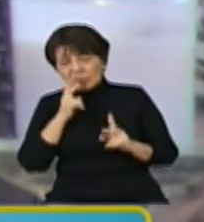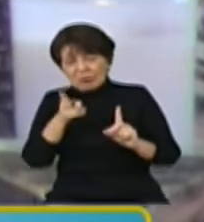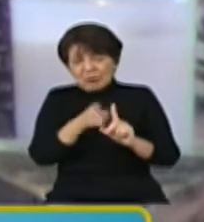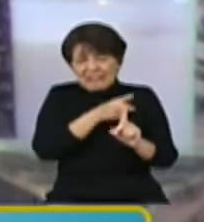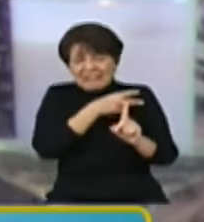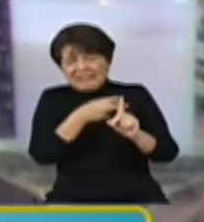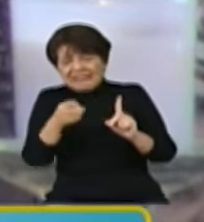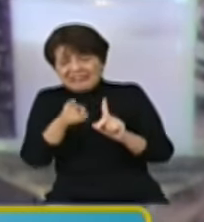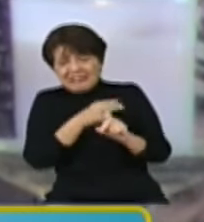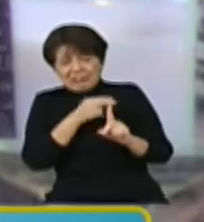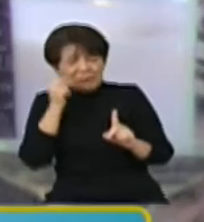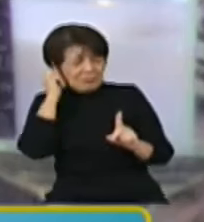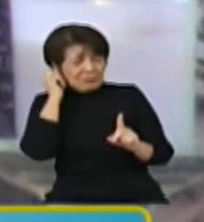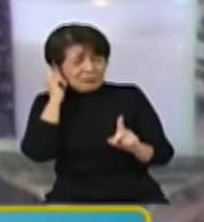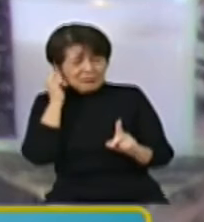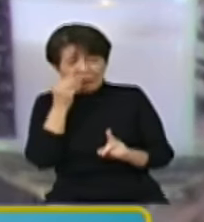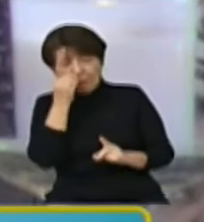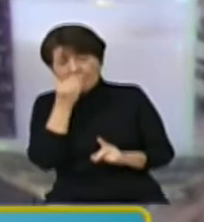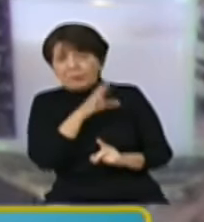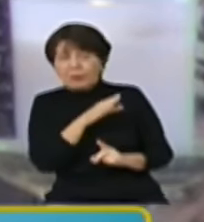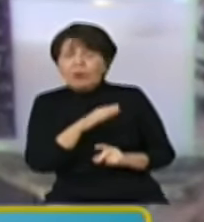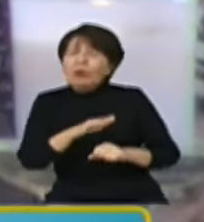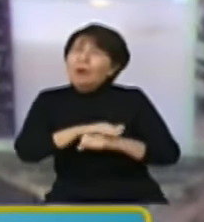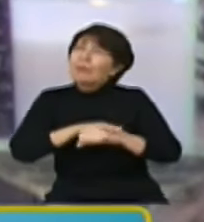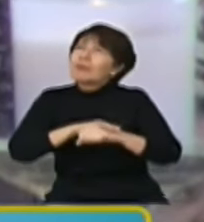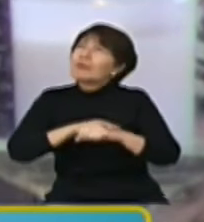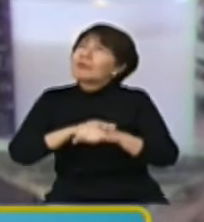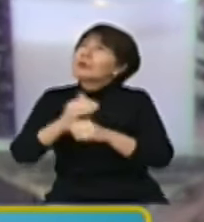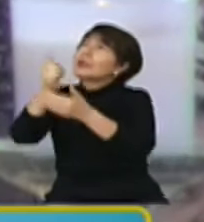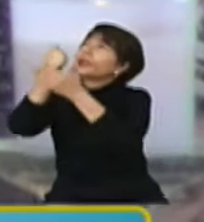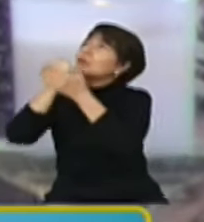indiferencia. Te pedimos que nunca las dejemos solas.